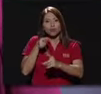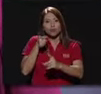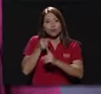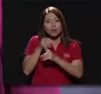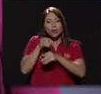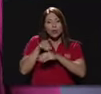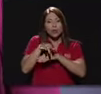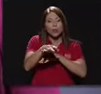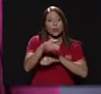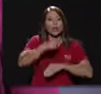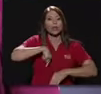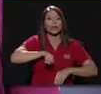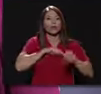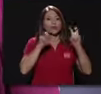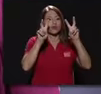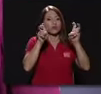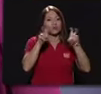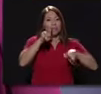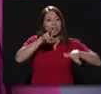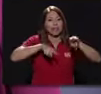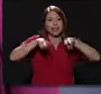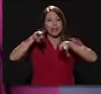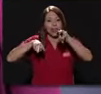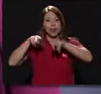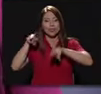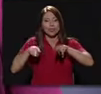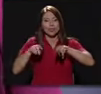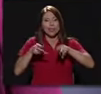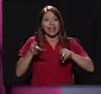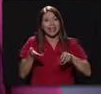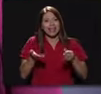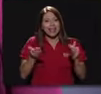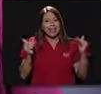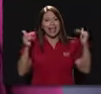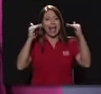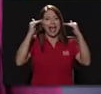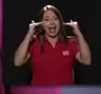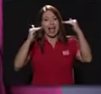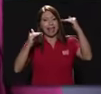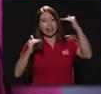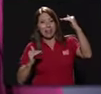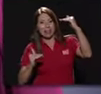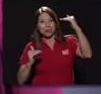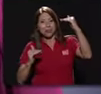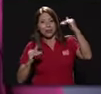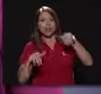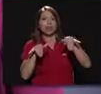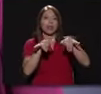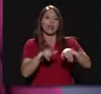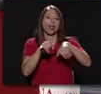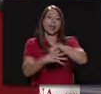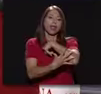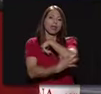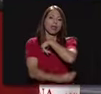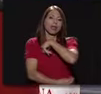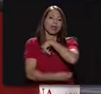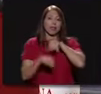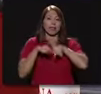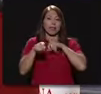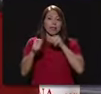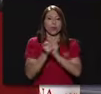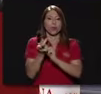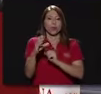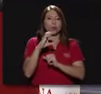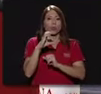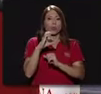los indicadores que tenemos en materia de alta desigualdad y estancamiento de la pobreza medida a través de ingresos. La Escuela de Economía